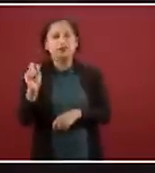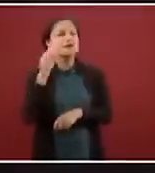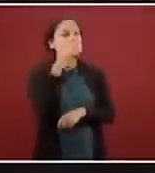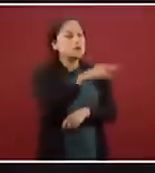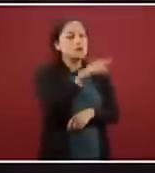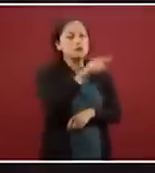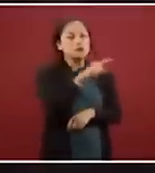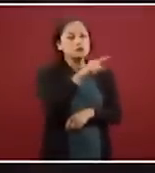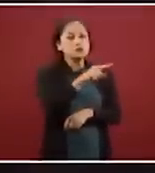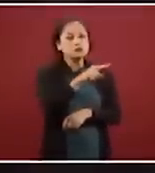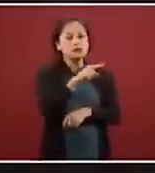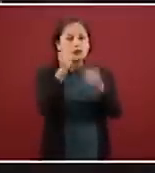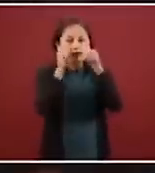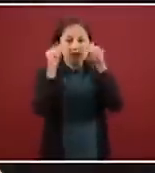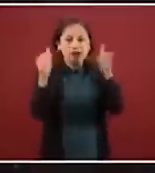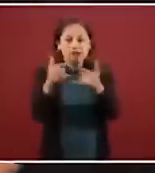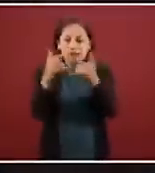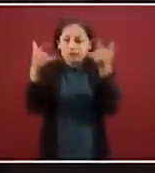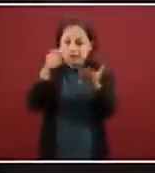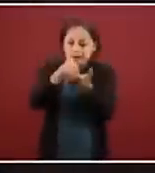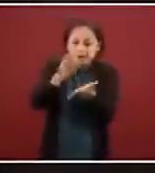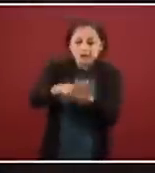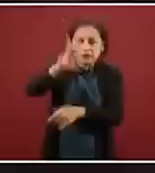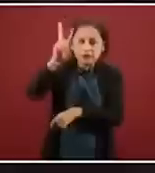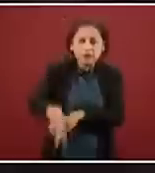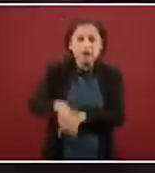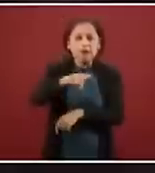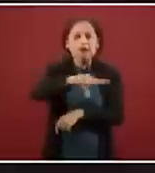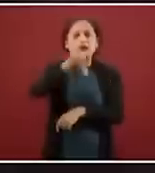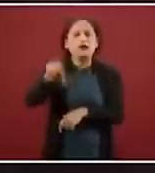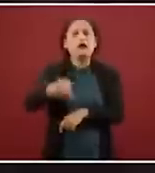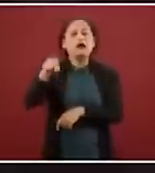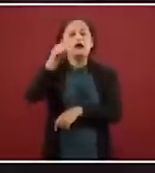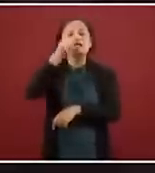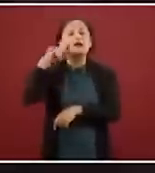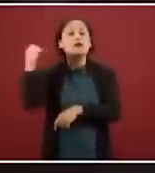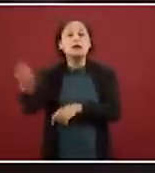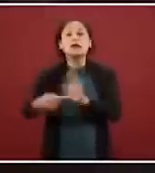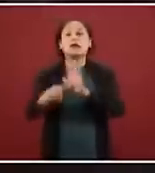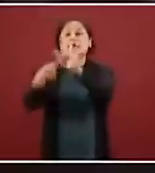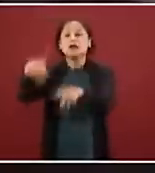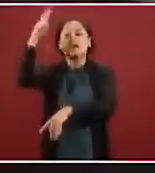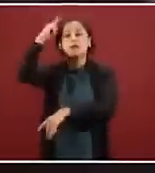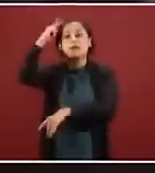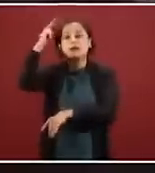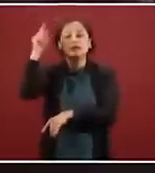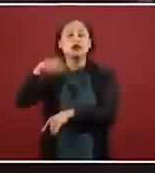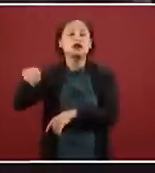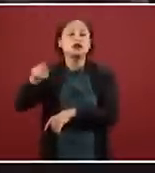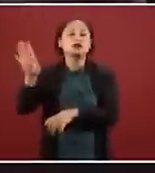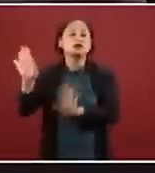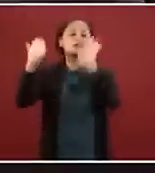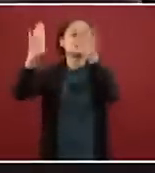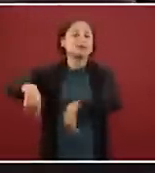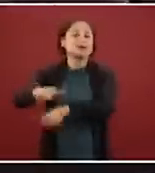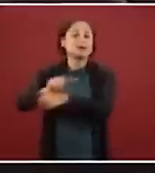una pintura en Bellas Artes, independientemente del tema homosexual, sino que se convierte nada más en esta imagen y no